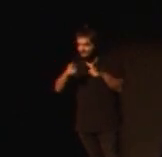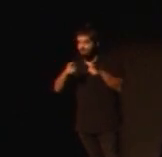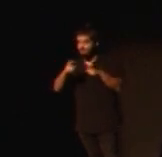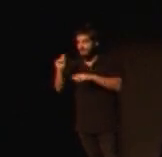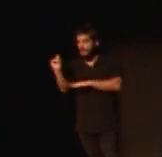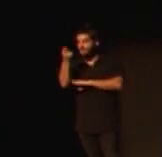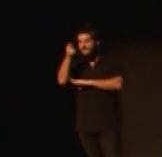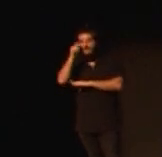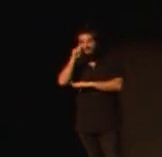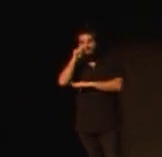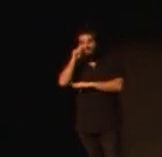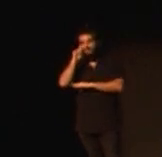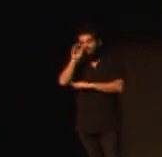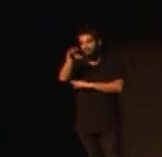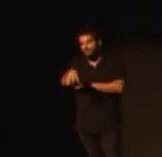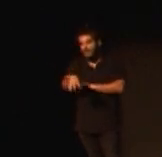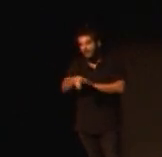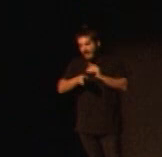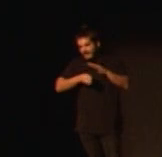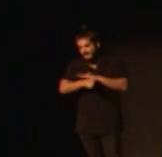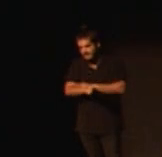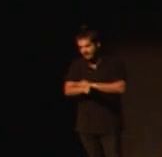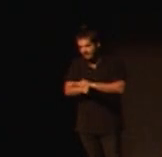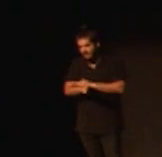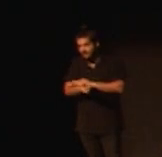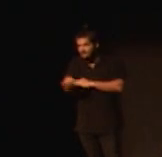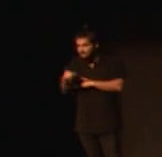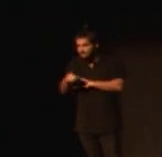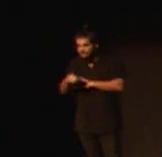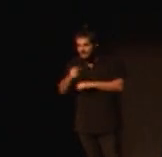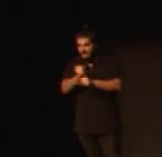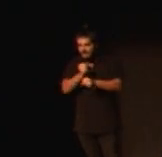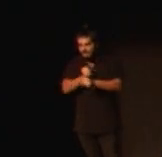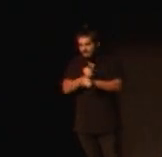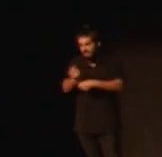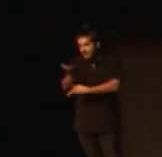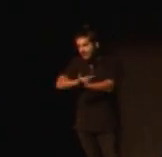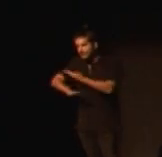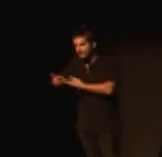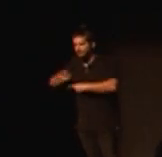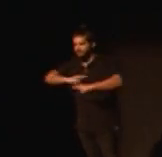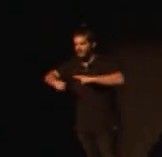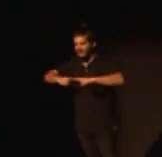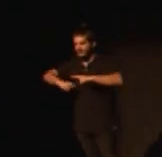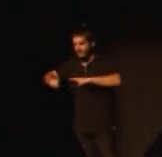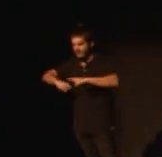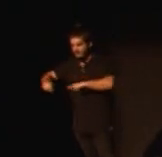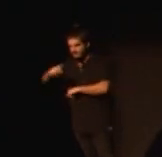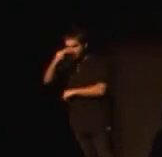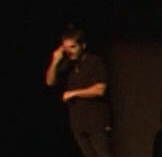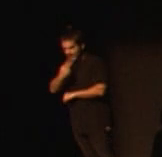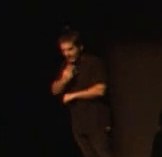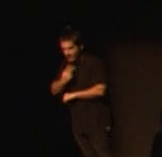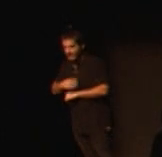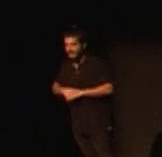como su mujer María Jesús y todos los directores de la ONCE, que desde la propia calle de San Sebastián